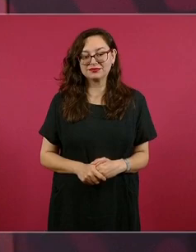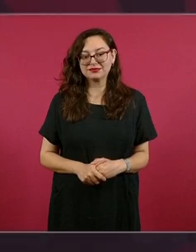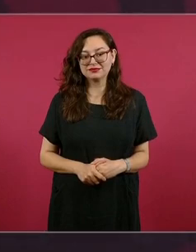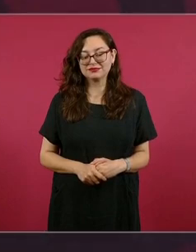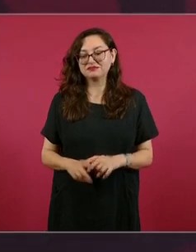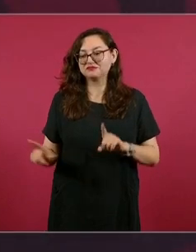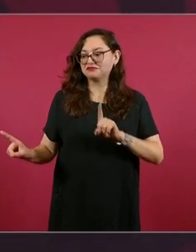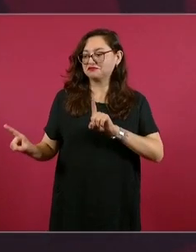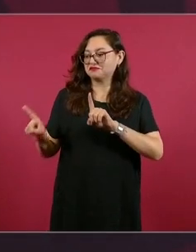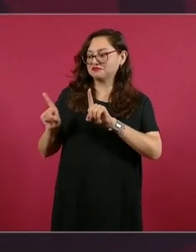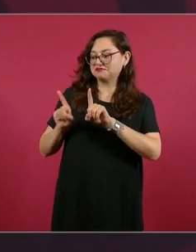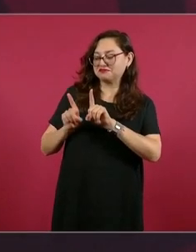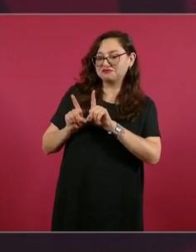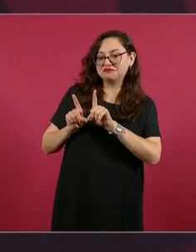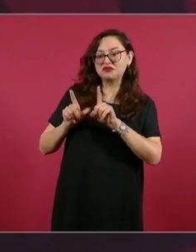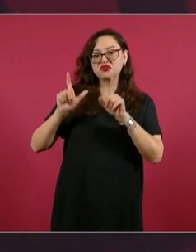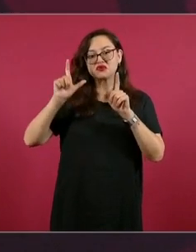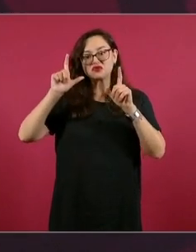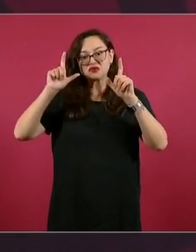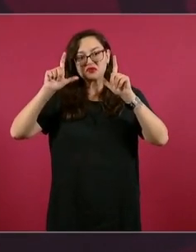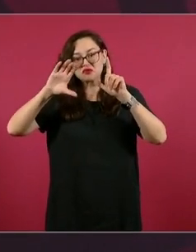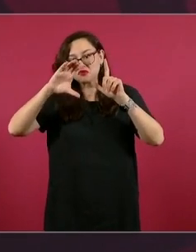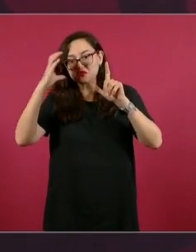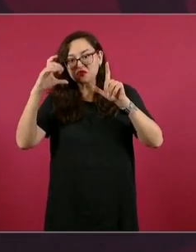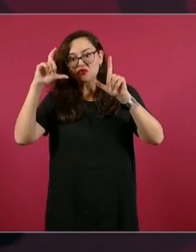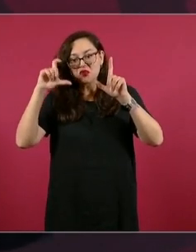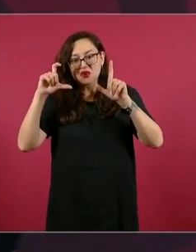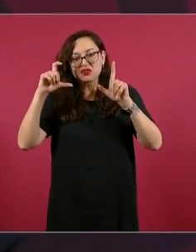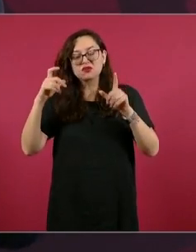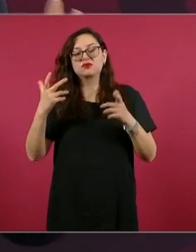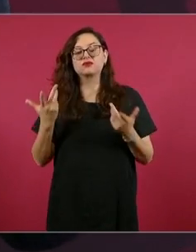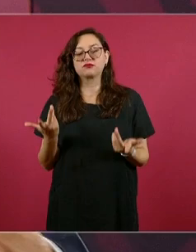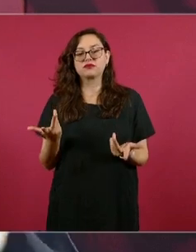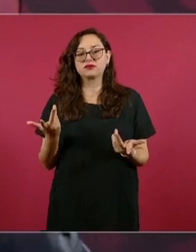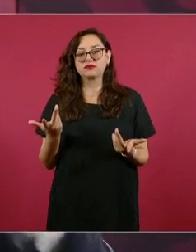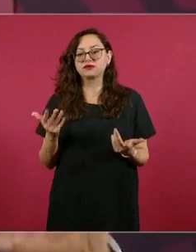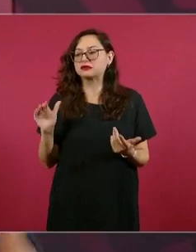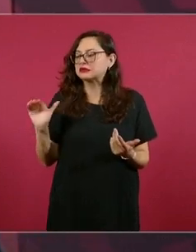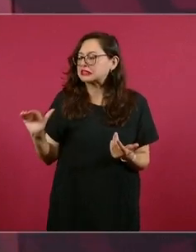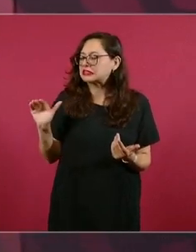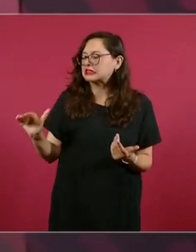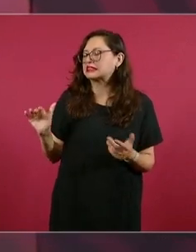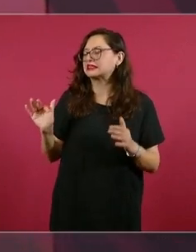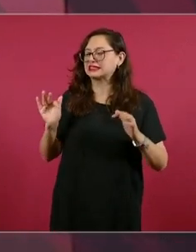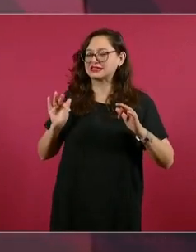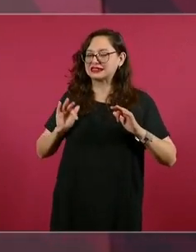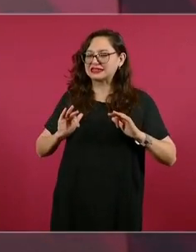Entonces se toma una foto conmigo y digo, nada más, ya no andes